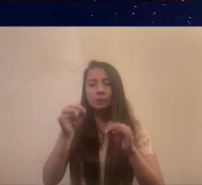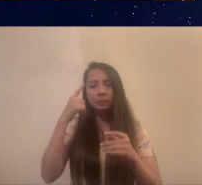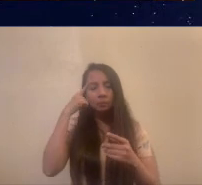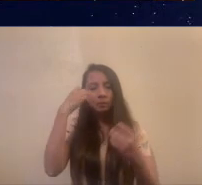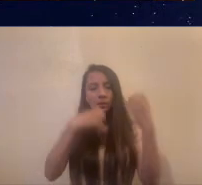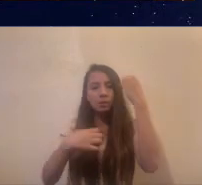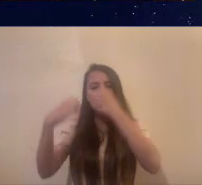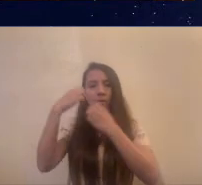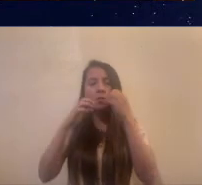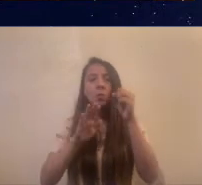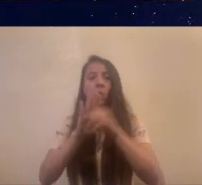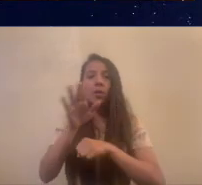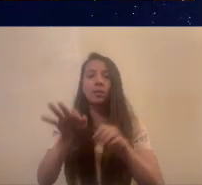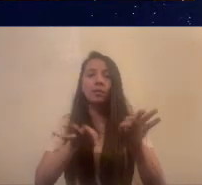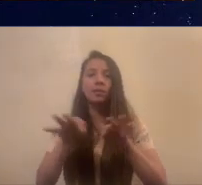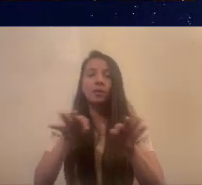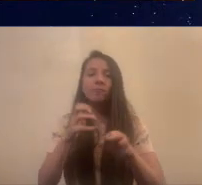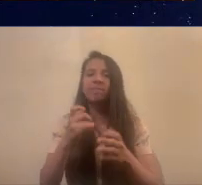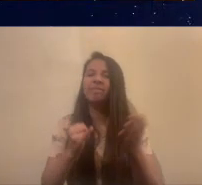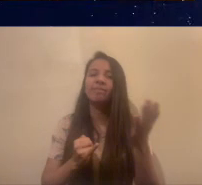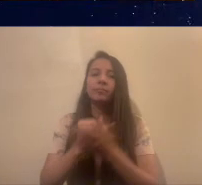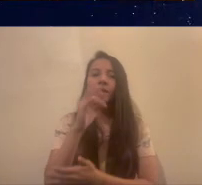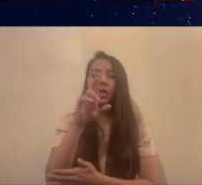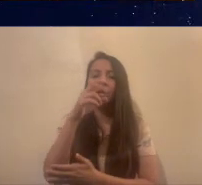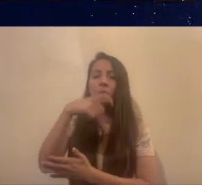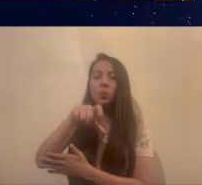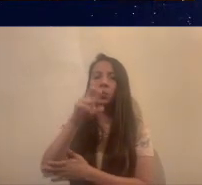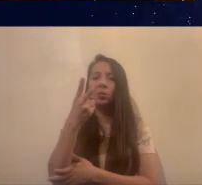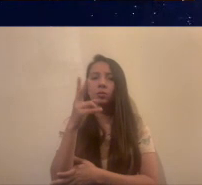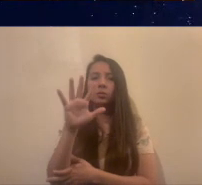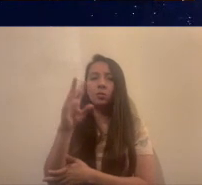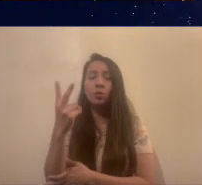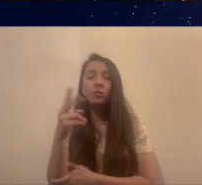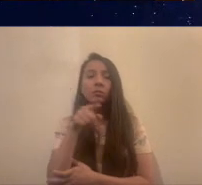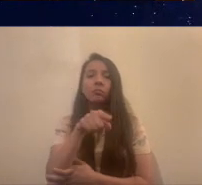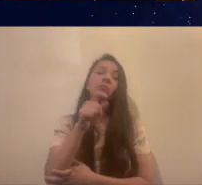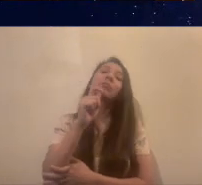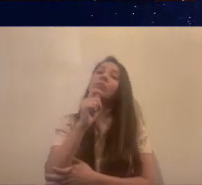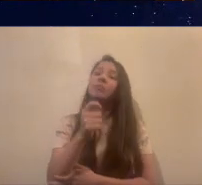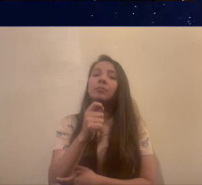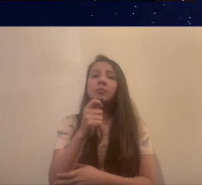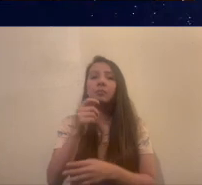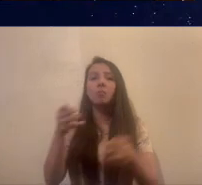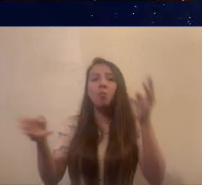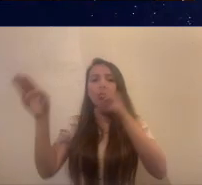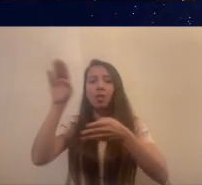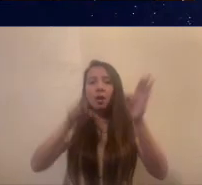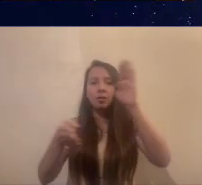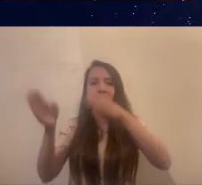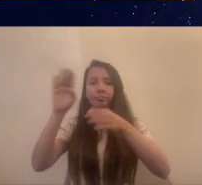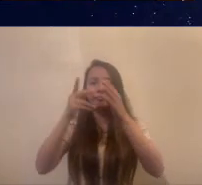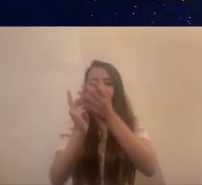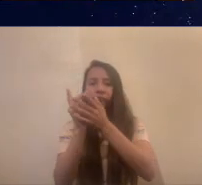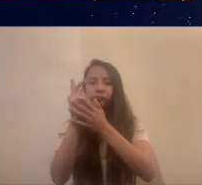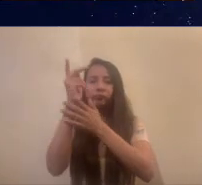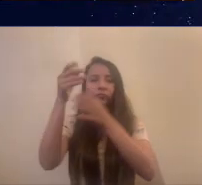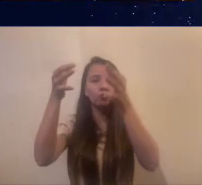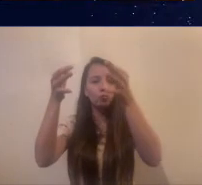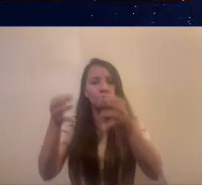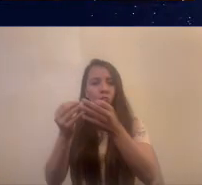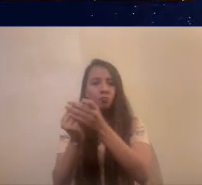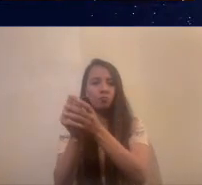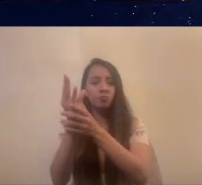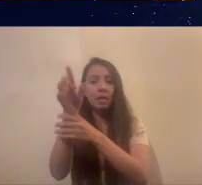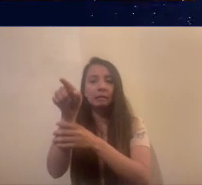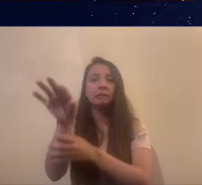cuál queríamos trabajar y hemos decidido hacerlo con el RQ252, que es esta especie nativa de alta montaña. ¿Y por qué